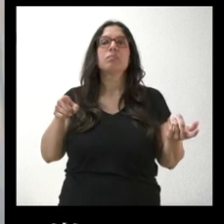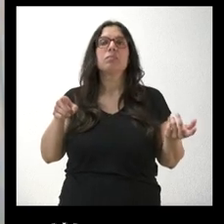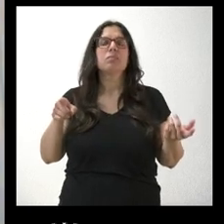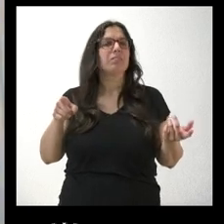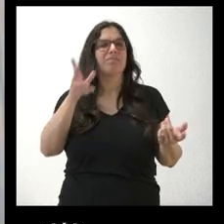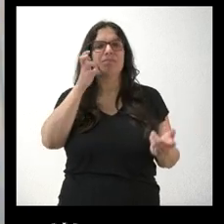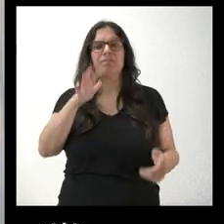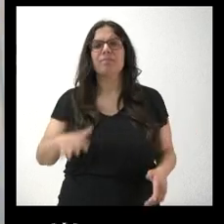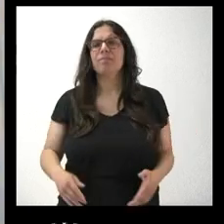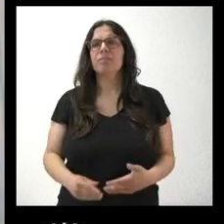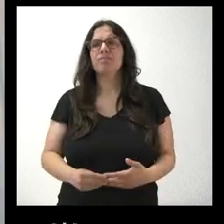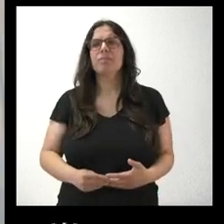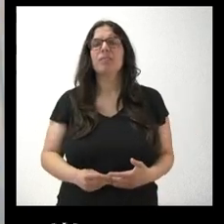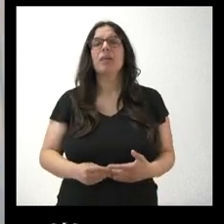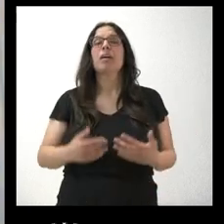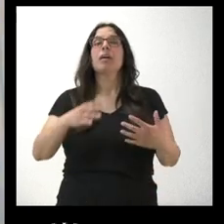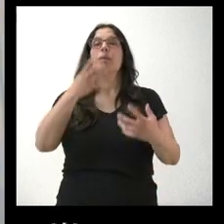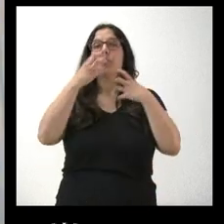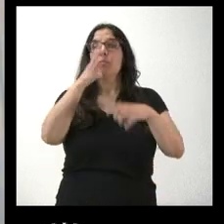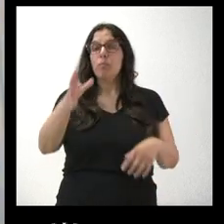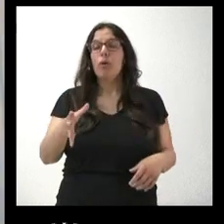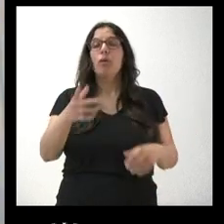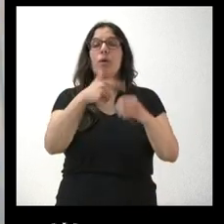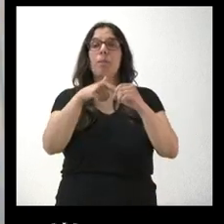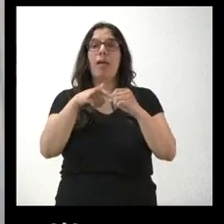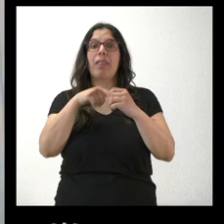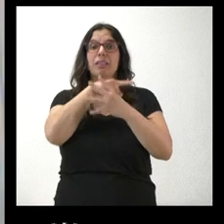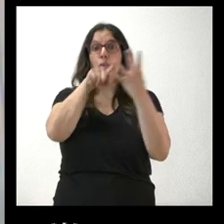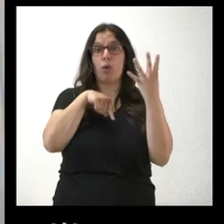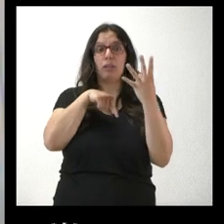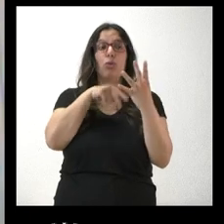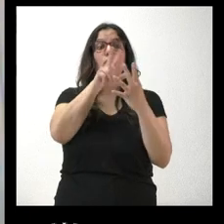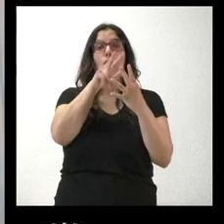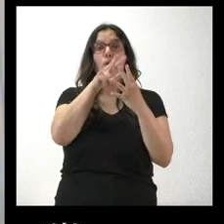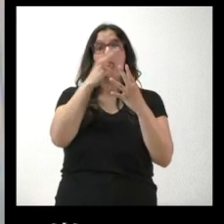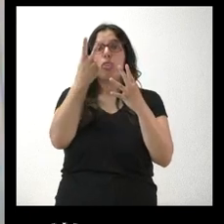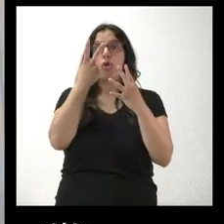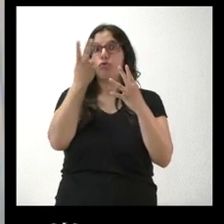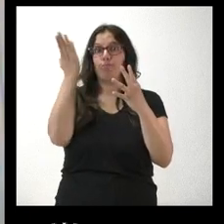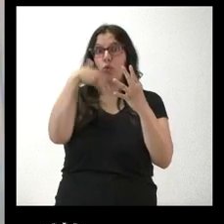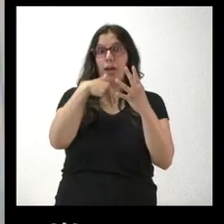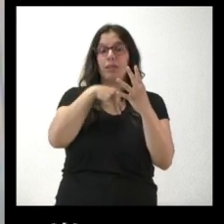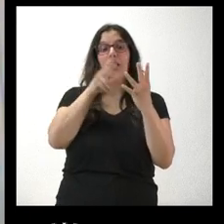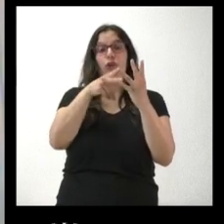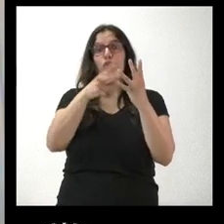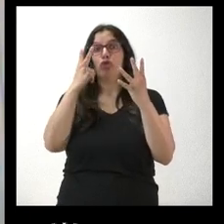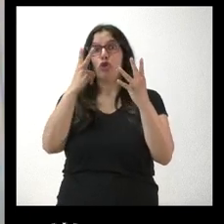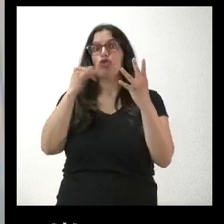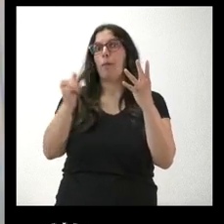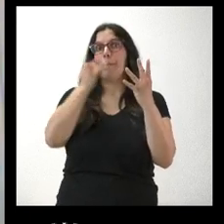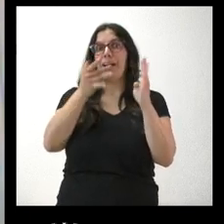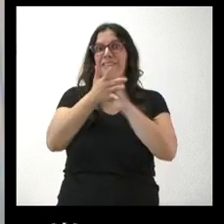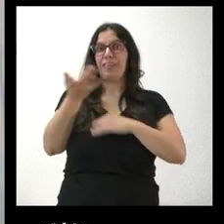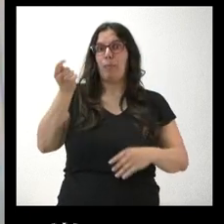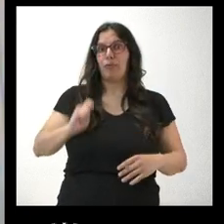de las cuatro plazas, dos no están cubiertas y las otras dos están de baja ahora mismo, con lo cual no había un profesional. Pero lo que se pregunta a la